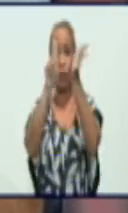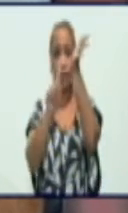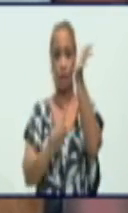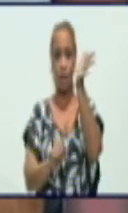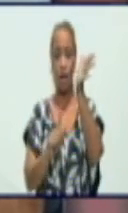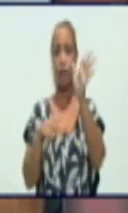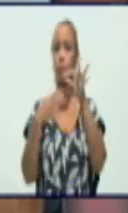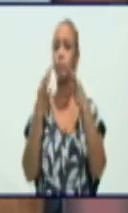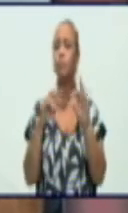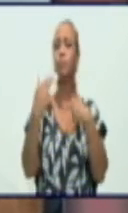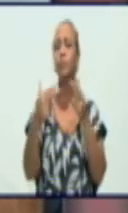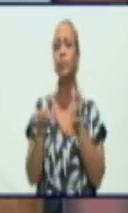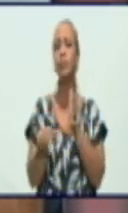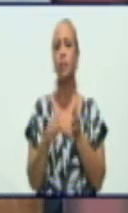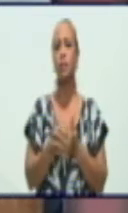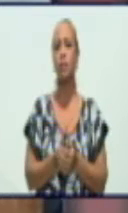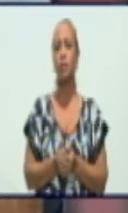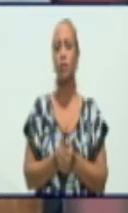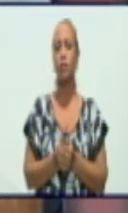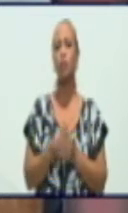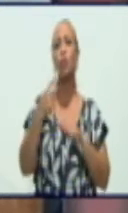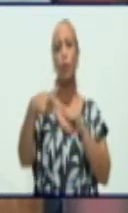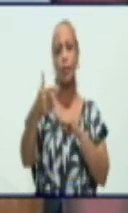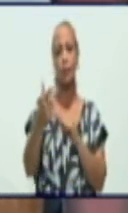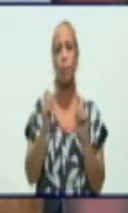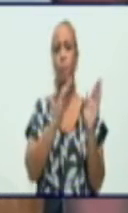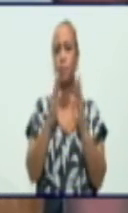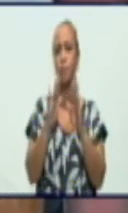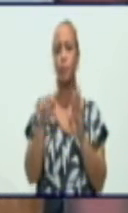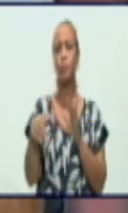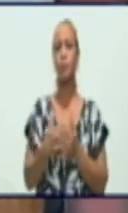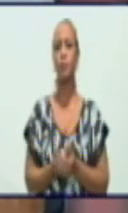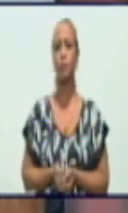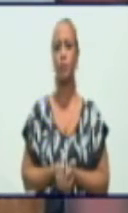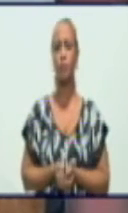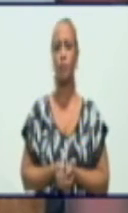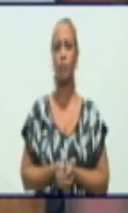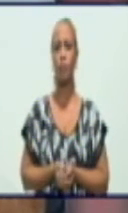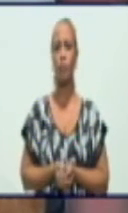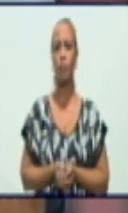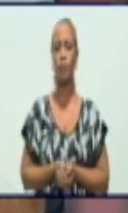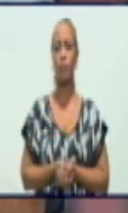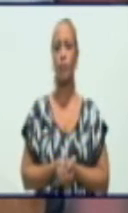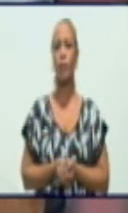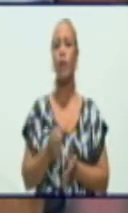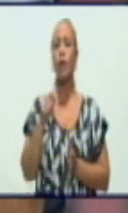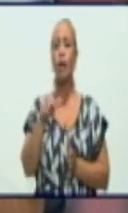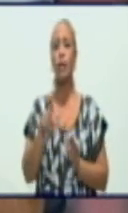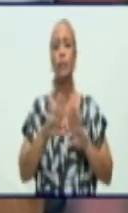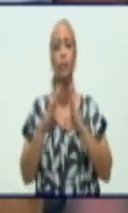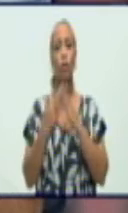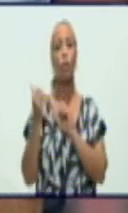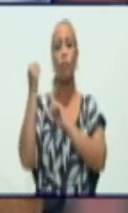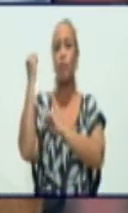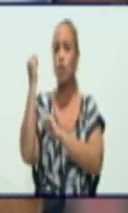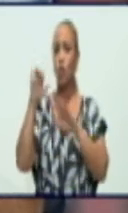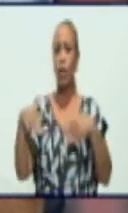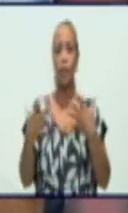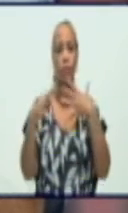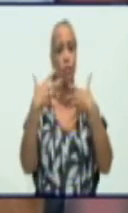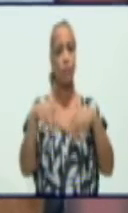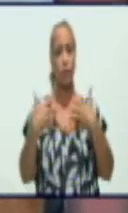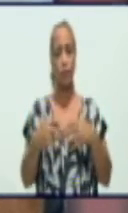consume durante igual periodo en la provincia. Bueno, a raíz del esfuerzo conjunto de diferentes